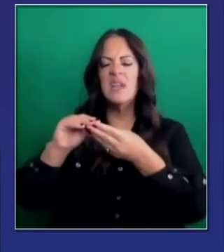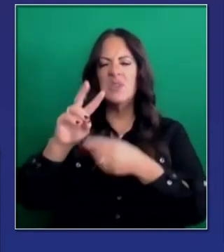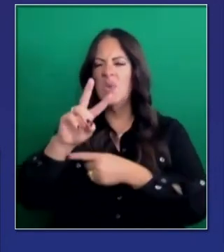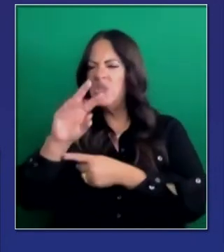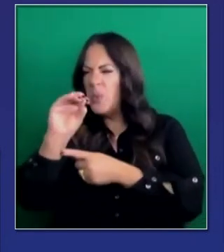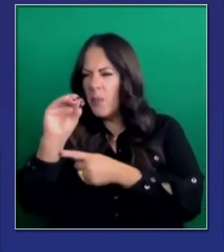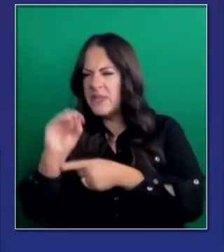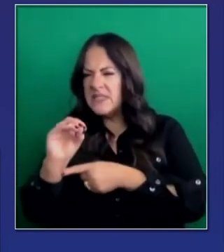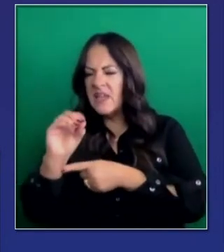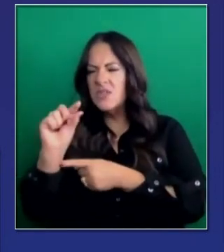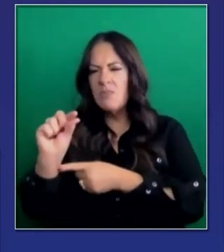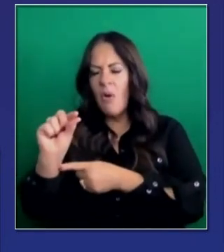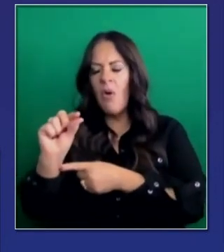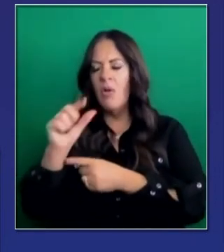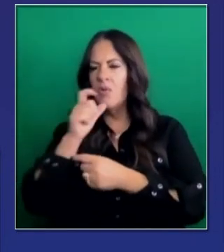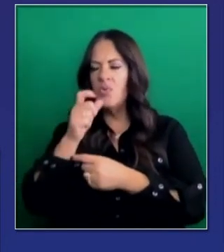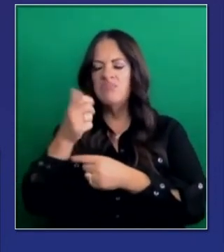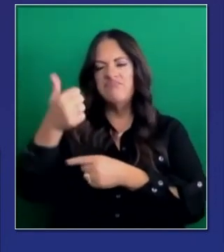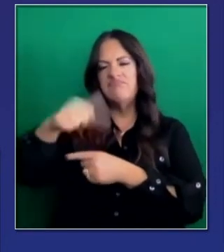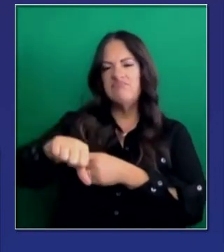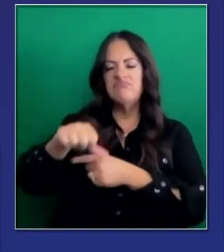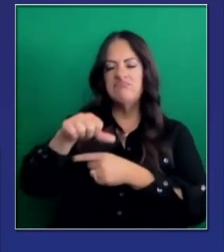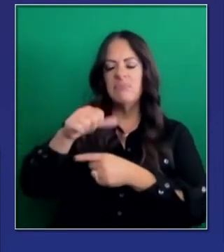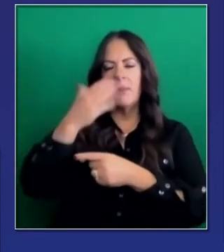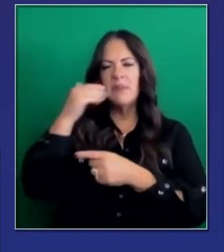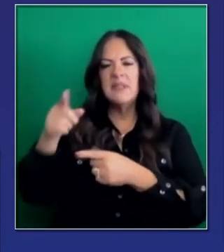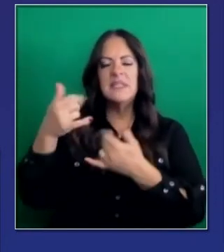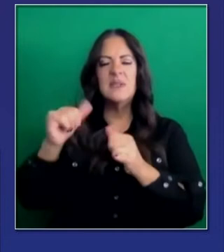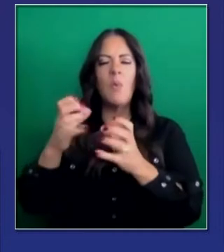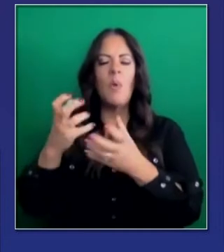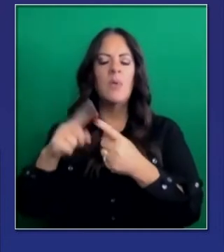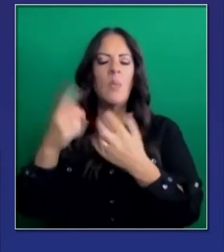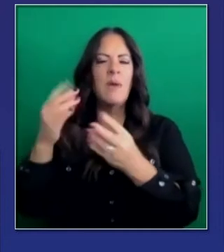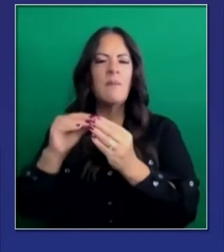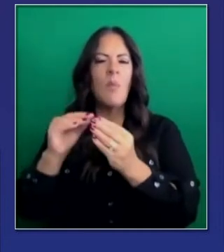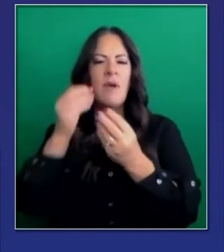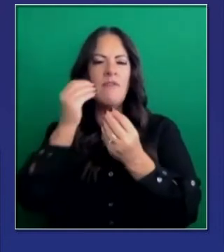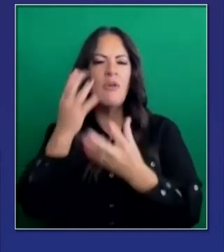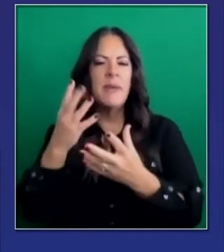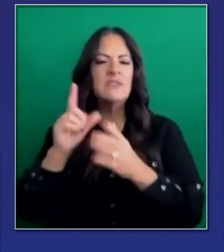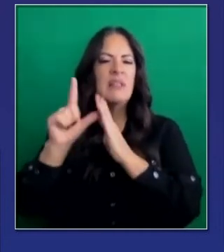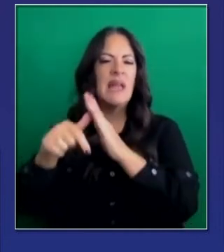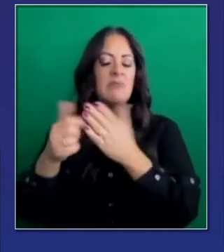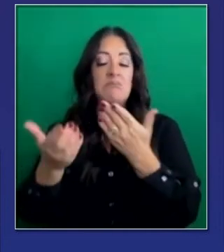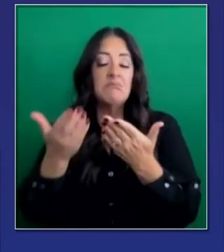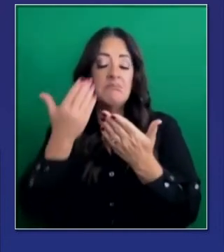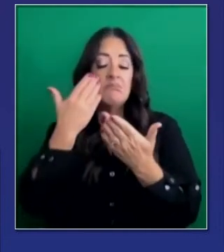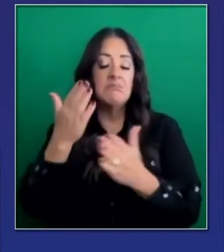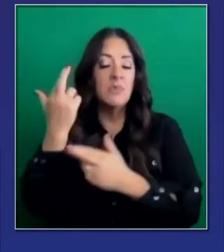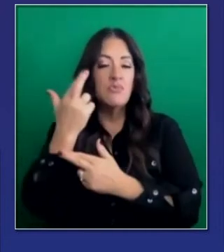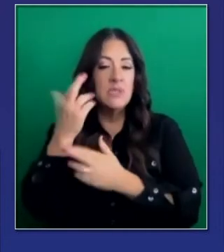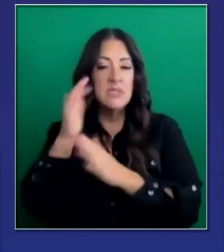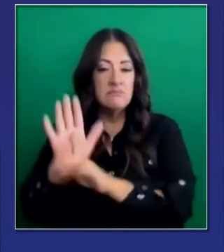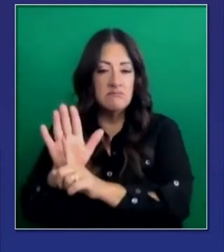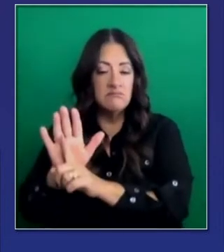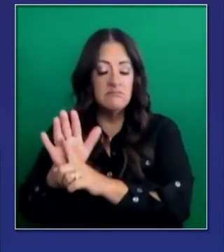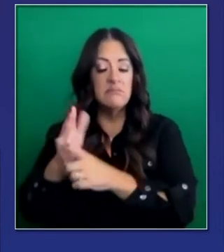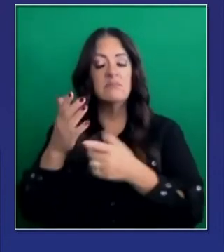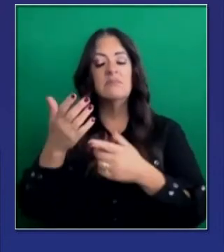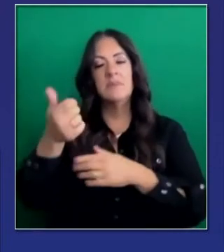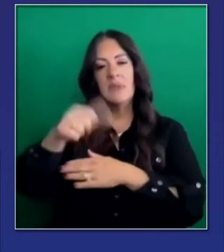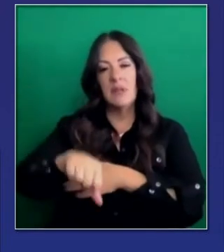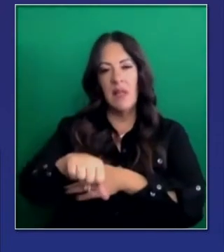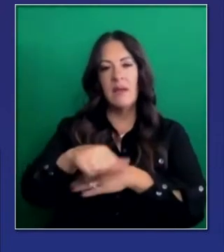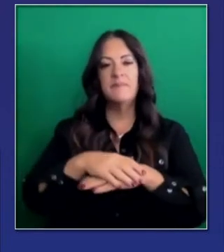vacuna que es diferente de los datos nacionales donde hay un porcentaje muy alto de persona que rechazan la enfermedad tal vez en